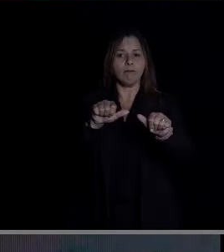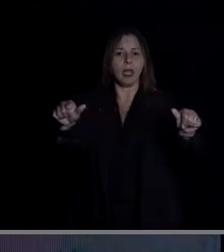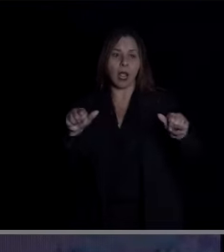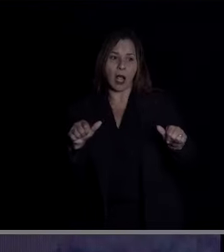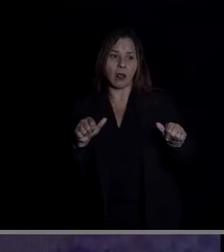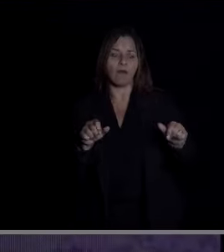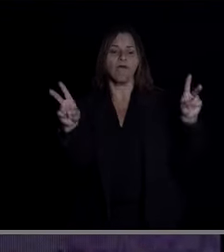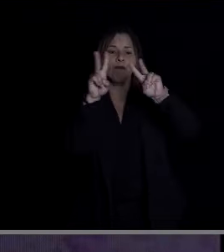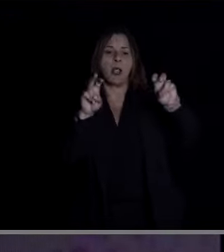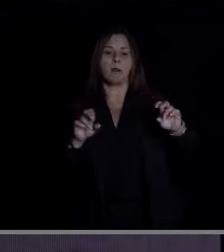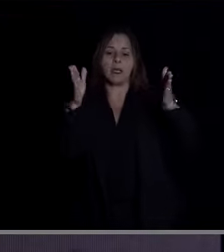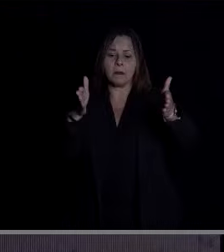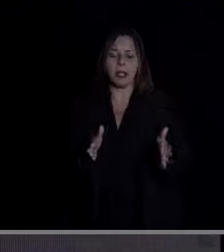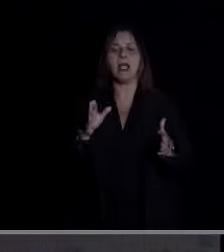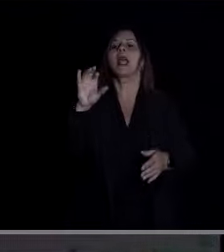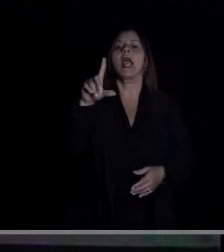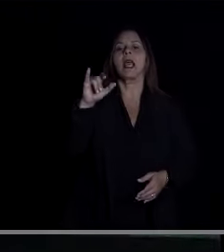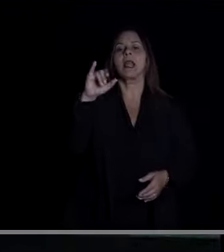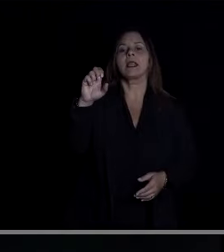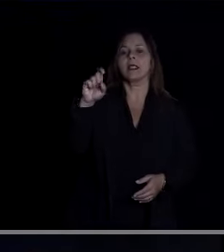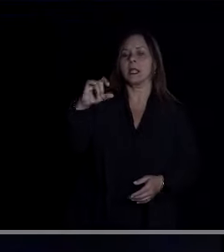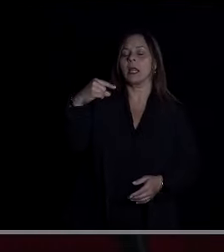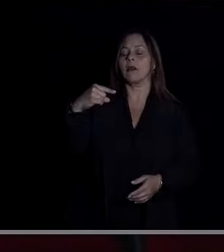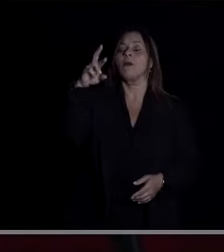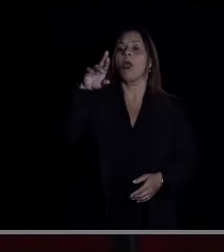el inspector Elexir Torres